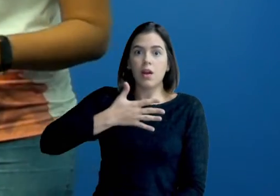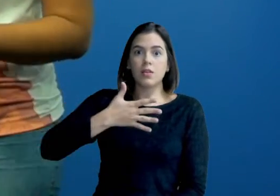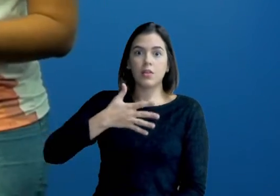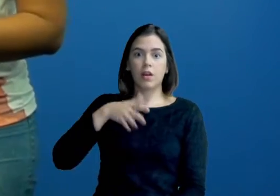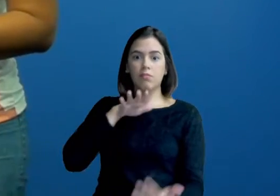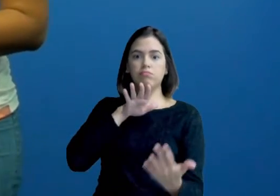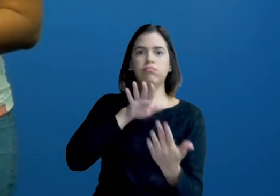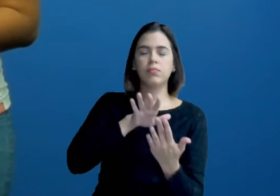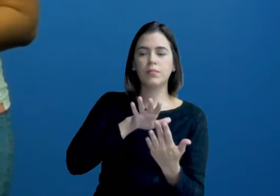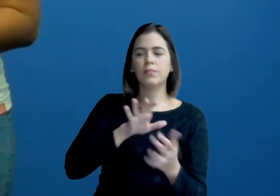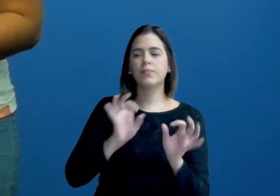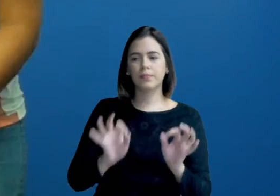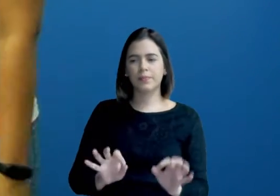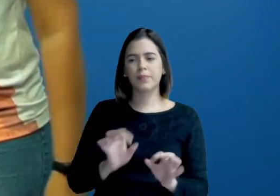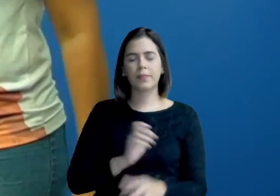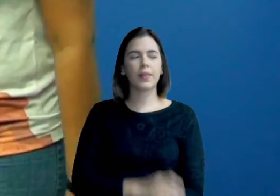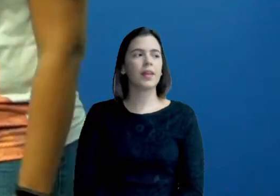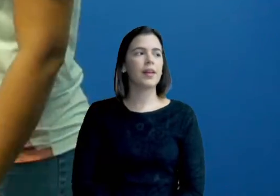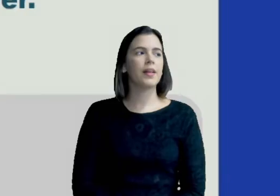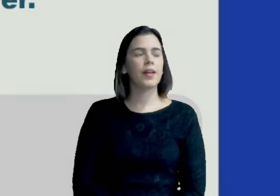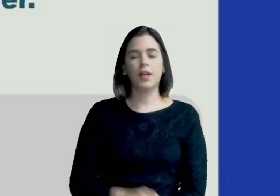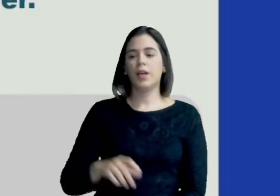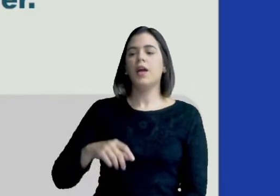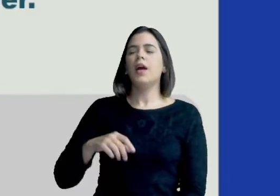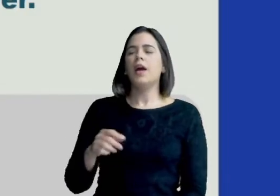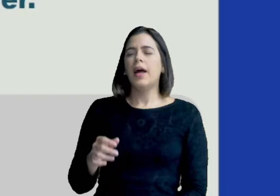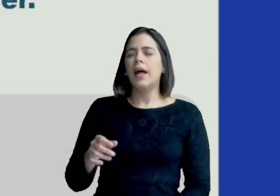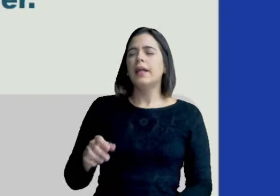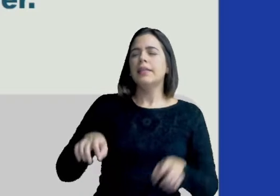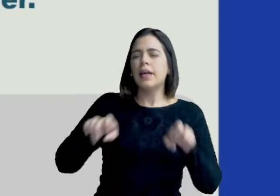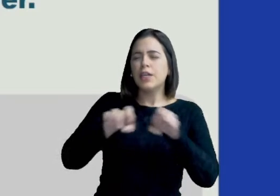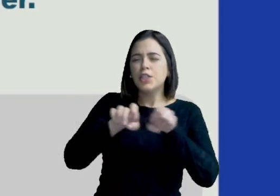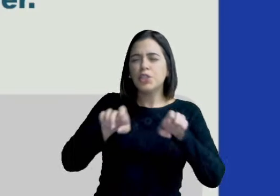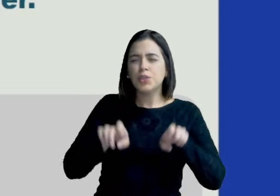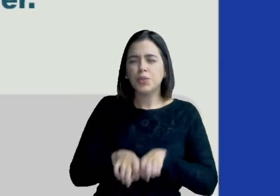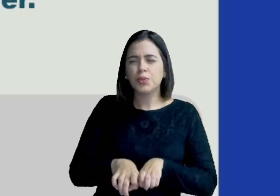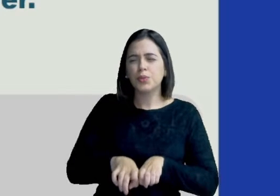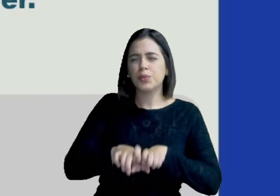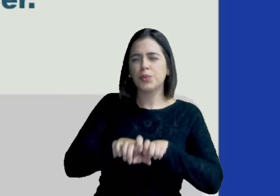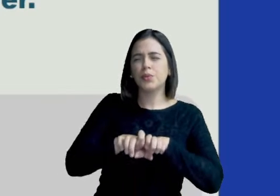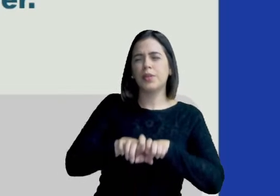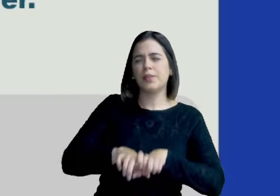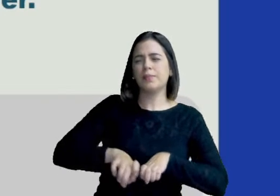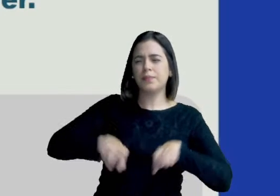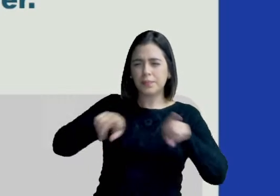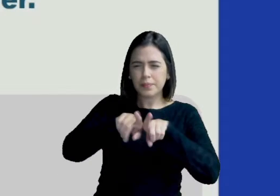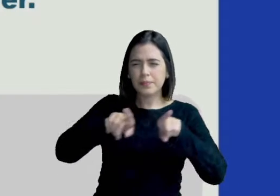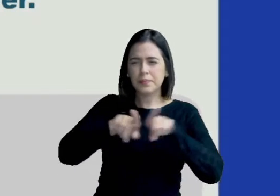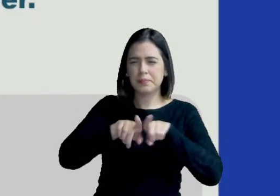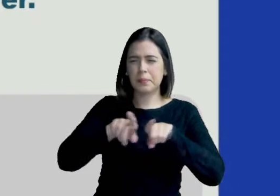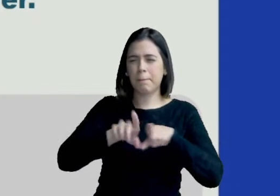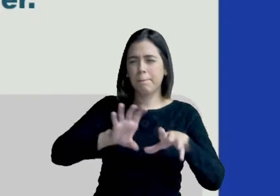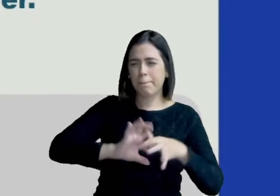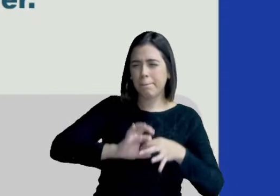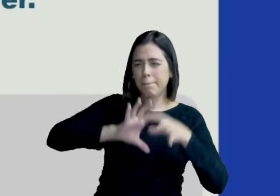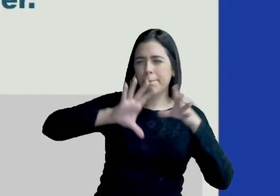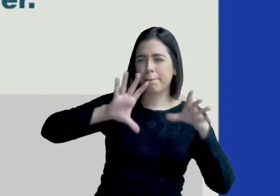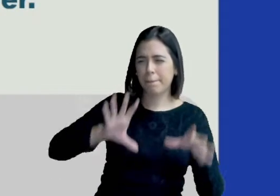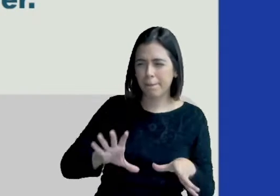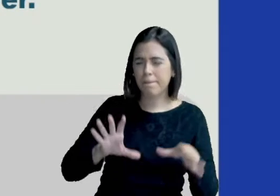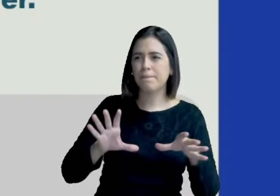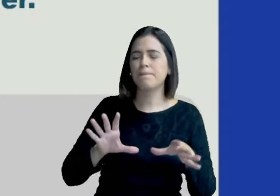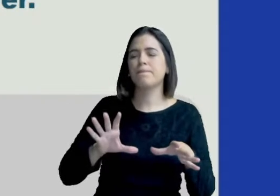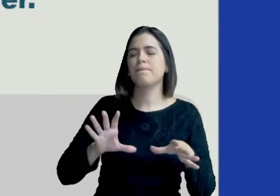chocante, tá bom? E aí, ó, no se puede olvidar que en las primeras décadas del siglo